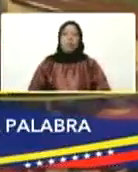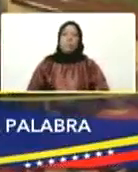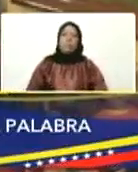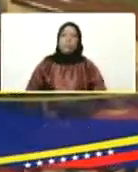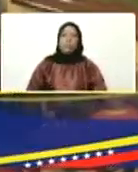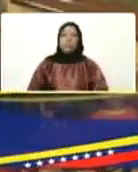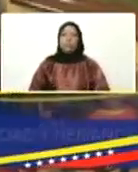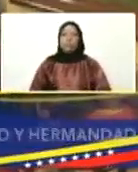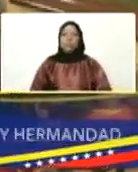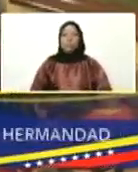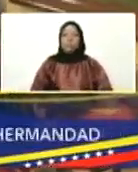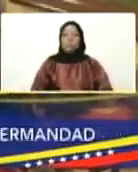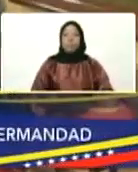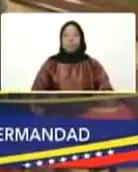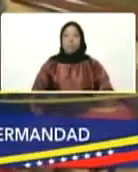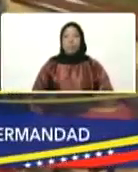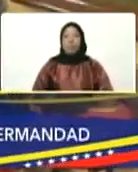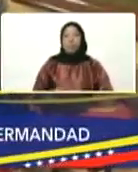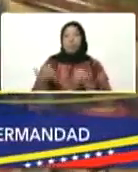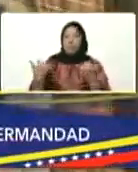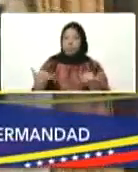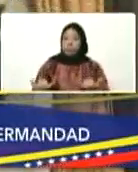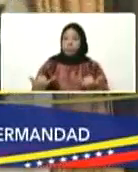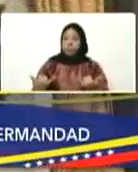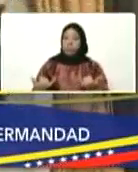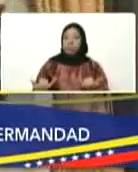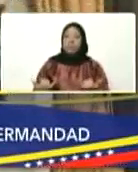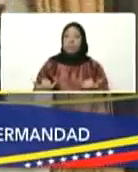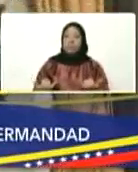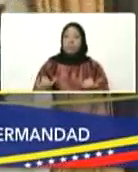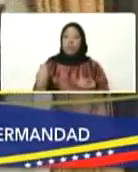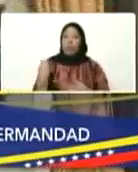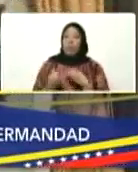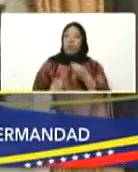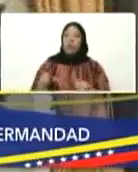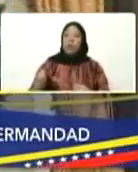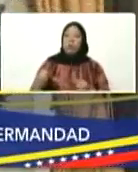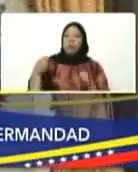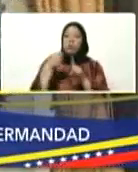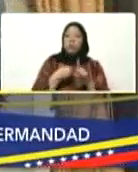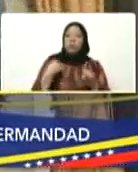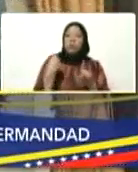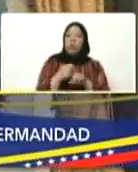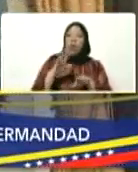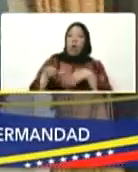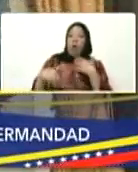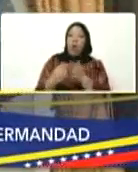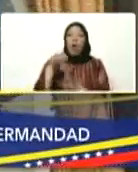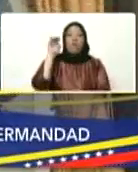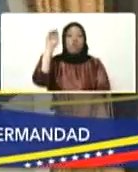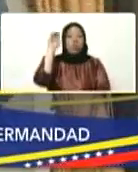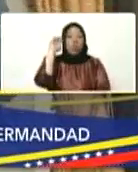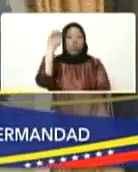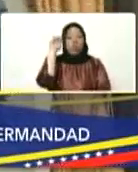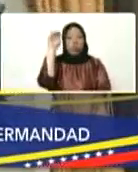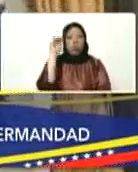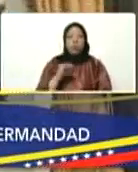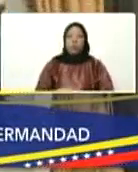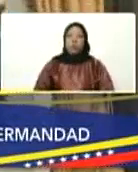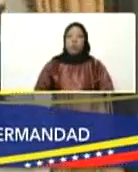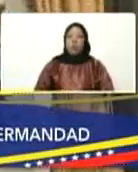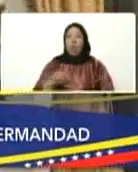las batallas que estamos dando y en las batallas que daremos en el futuro, Cuba